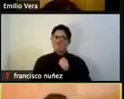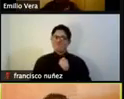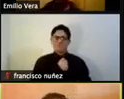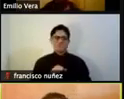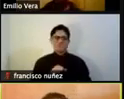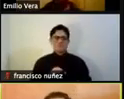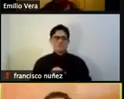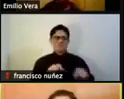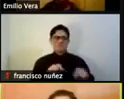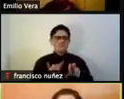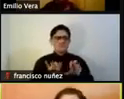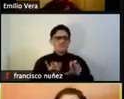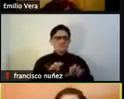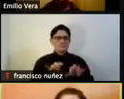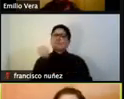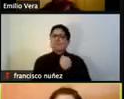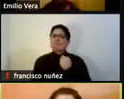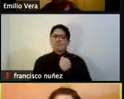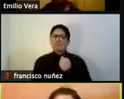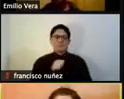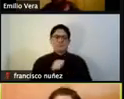Sí.